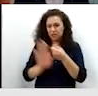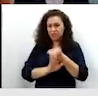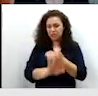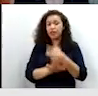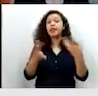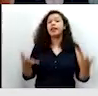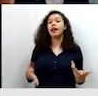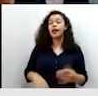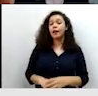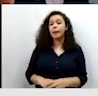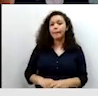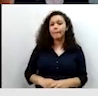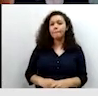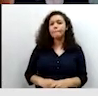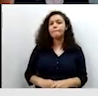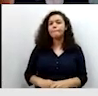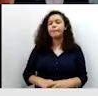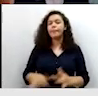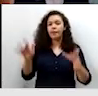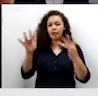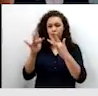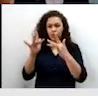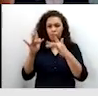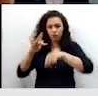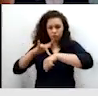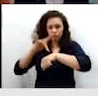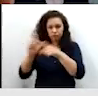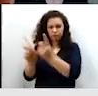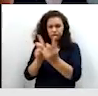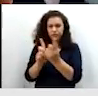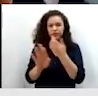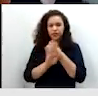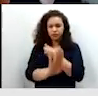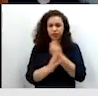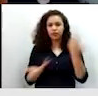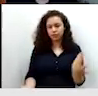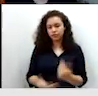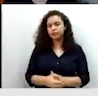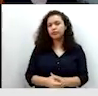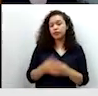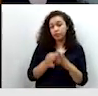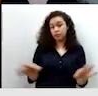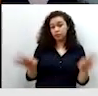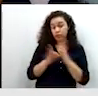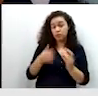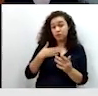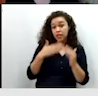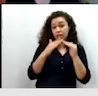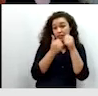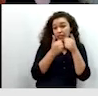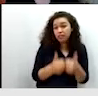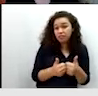evitar el contacto. Algo que es importante, pues si me debo de quedar en mi casita, pues me quedo en